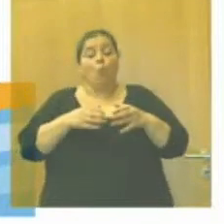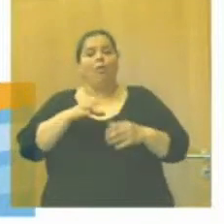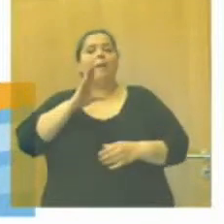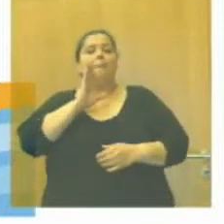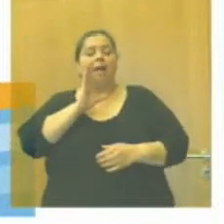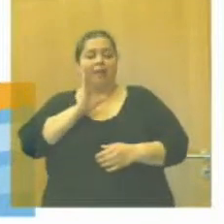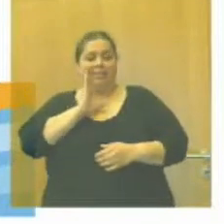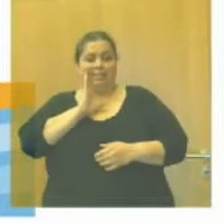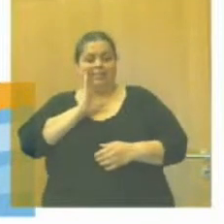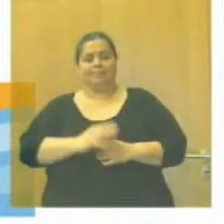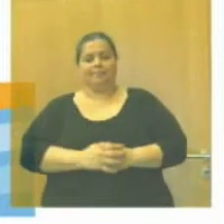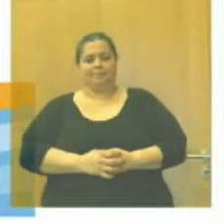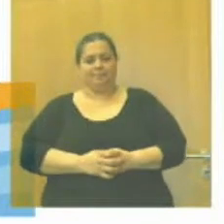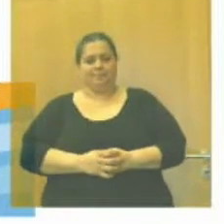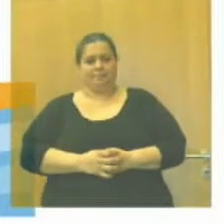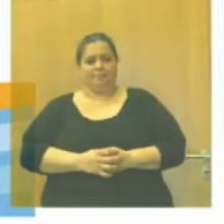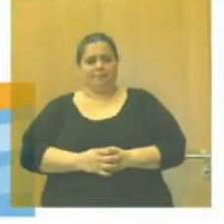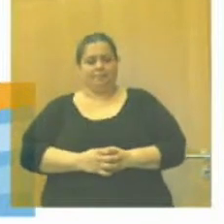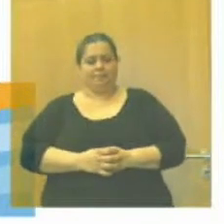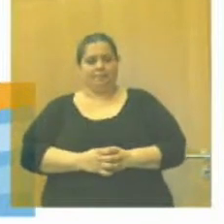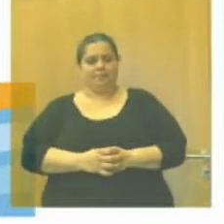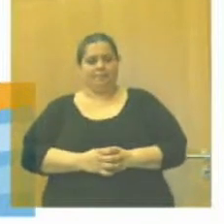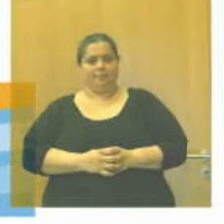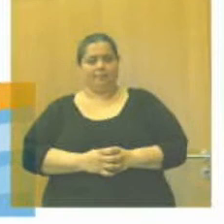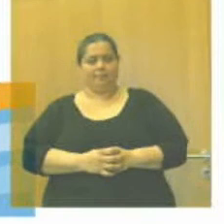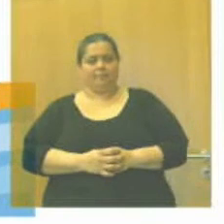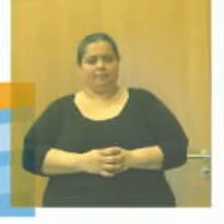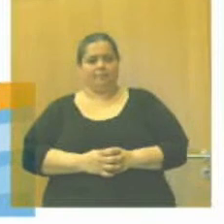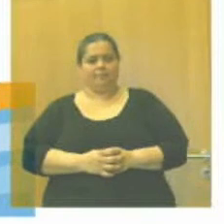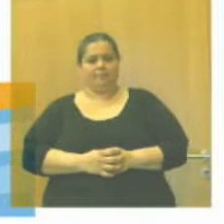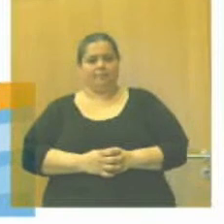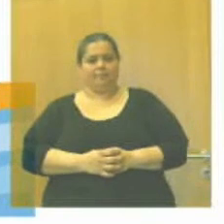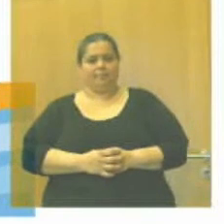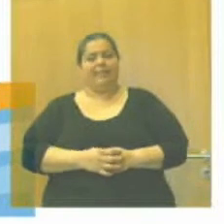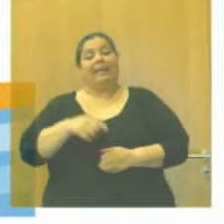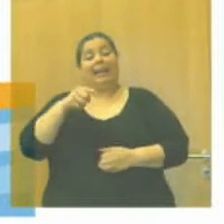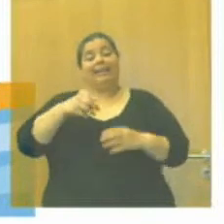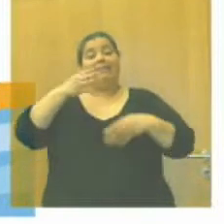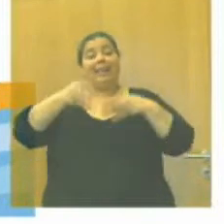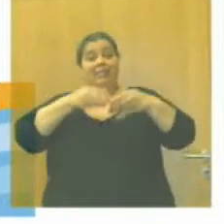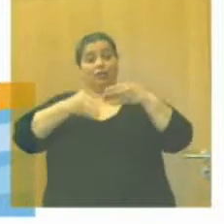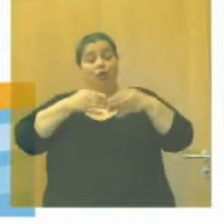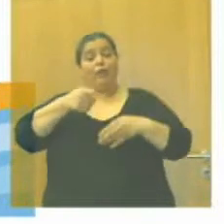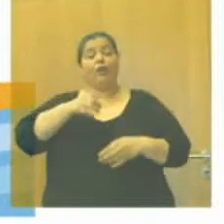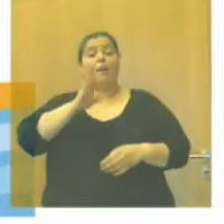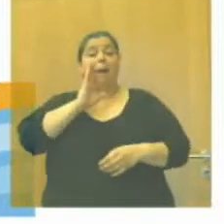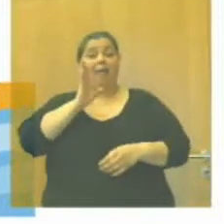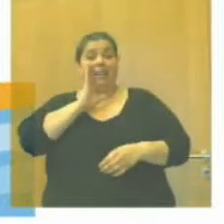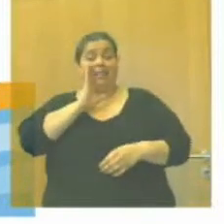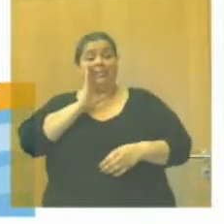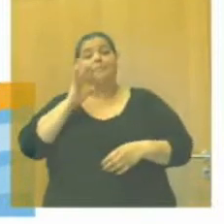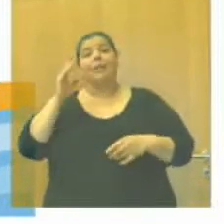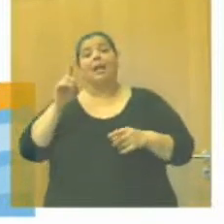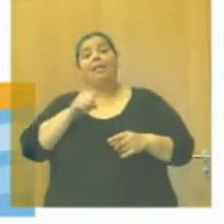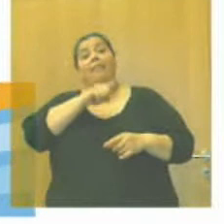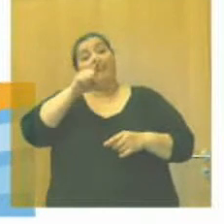madres. Gracias. Tuvimos esta intervención con madres de adolescentes